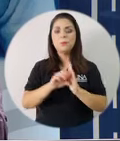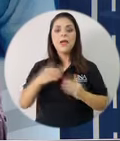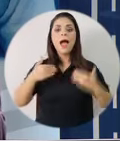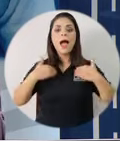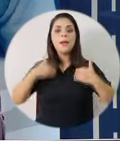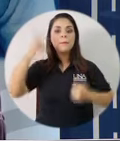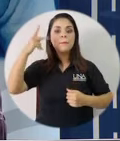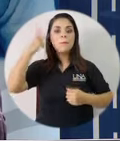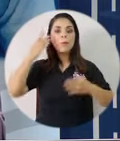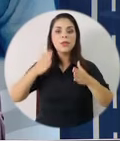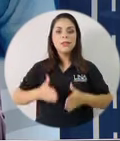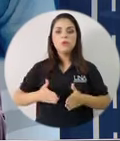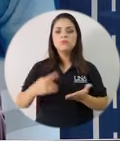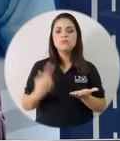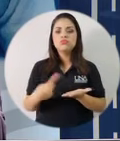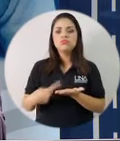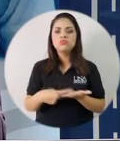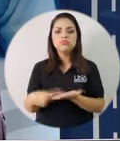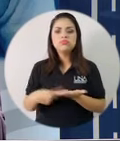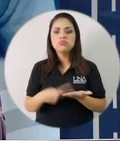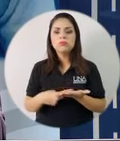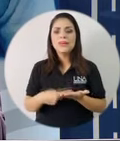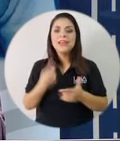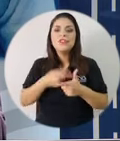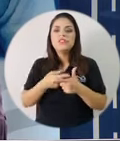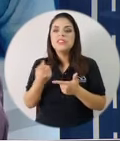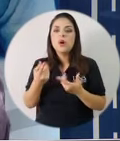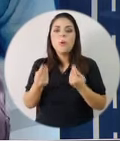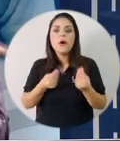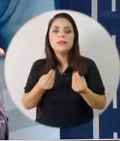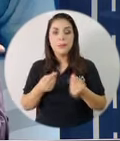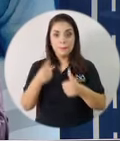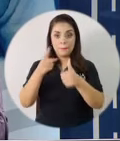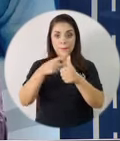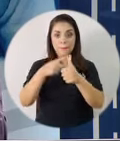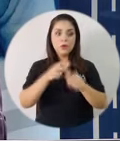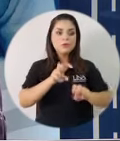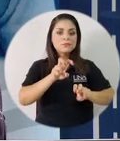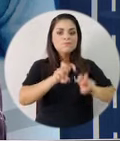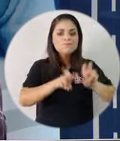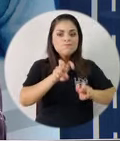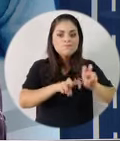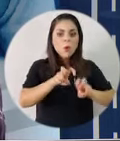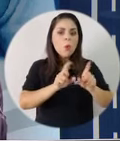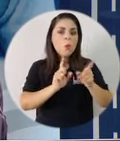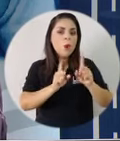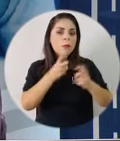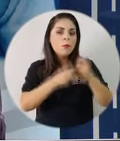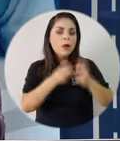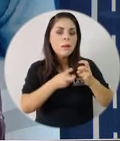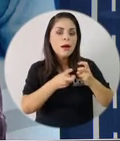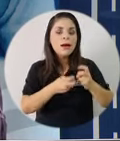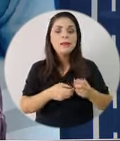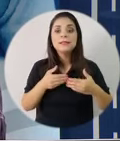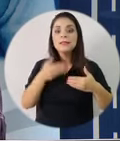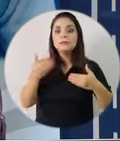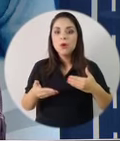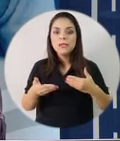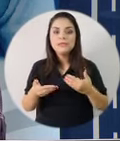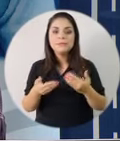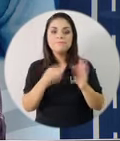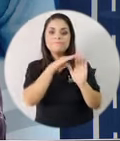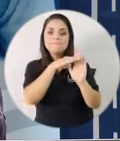de políticos, típicamente las respuestas que estos dan es: hago un diagnóstico del problema y luego establezco una serie de medidas para atender